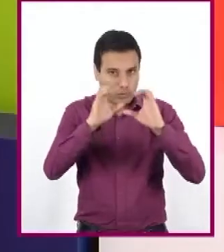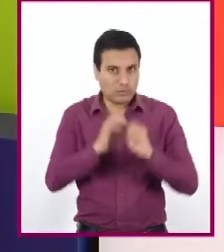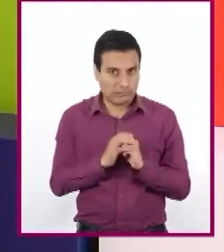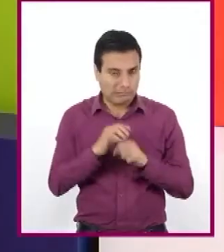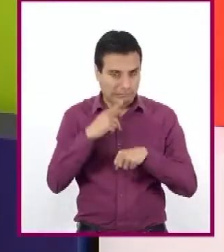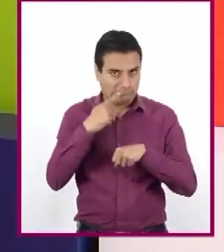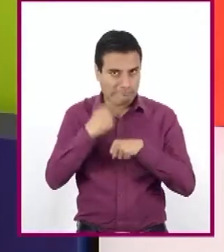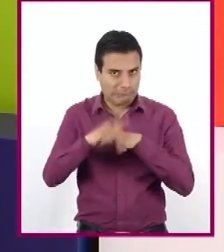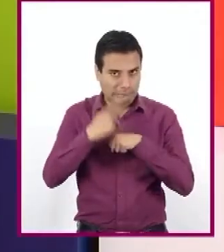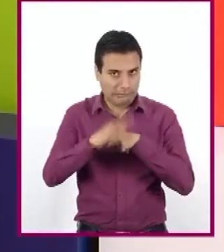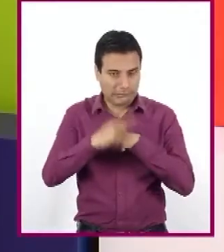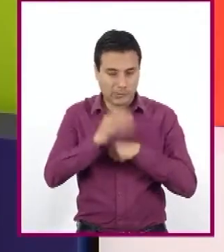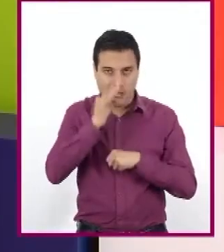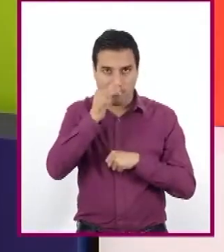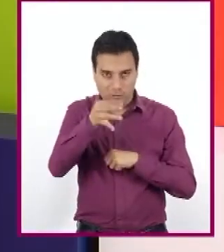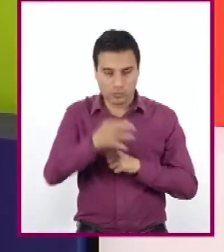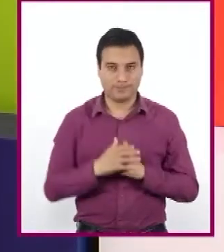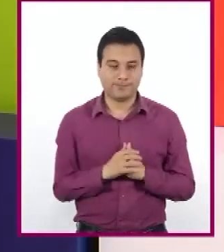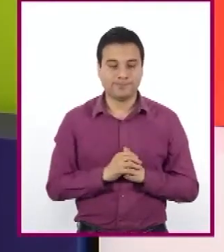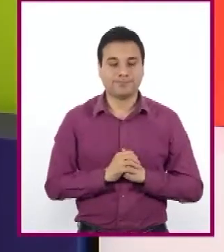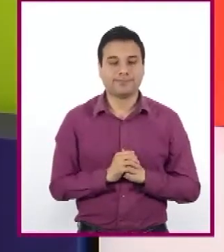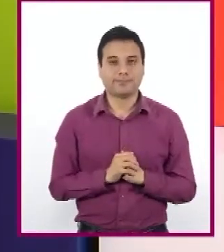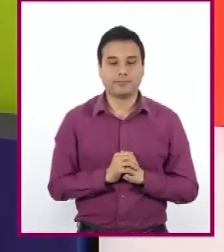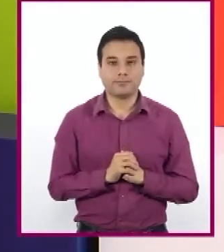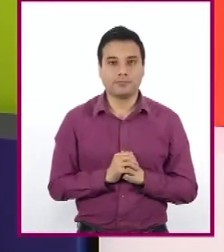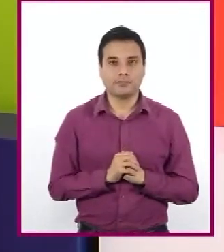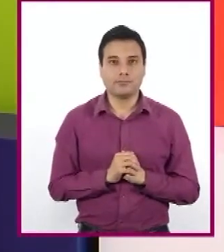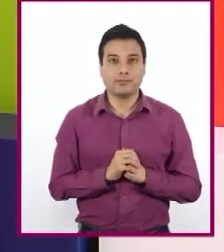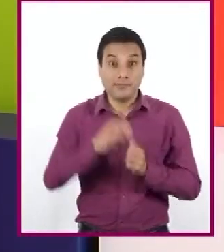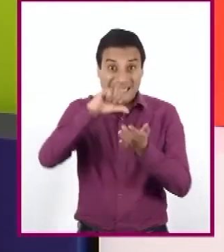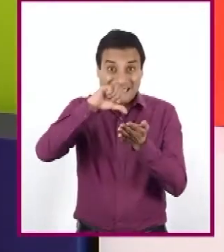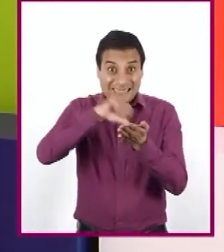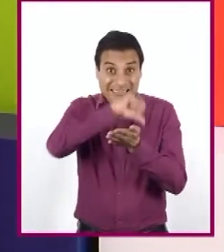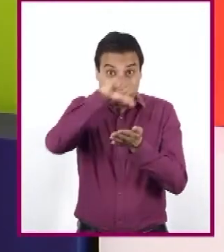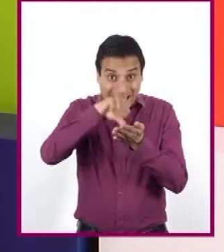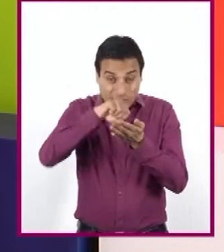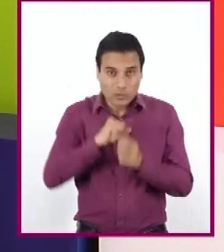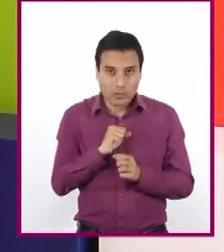ser peligroso. En la parte central es donde vamos a encontrar